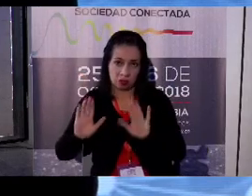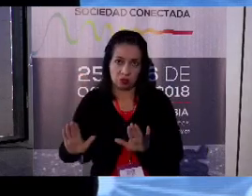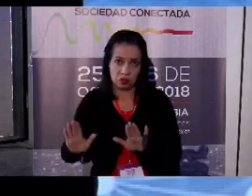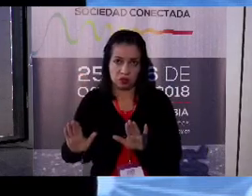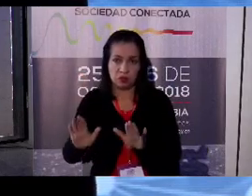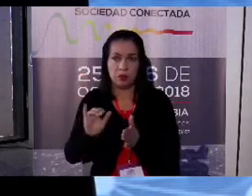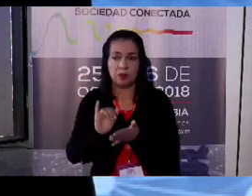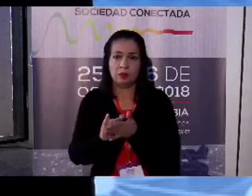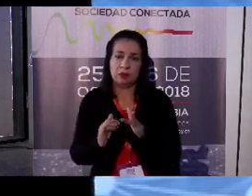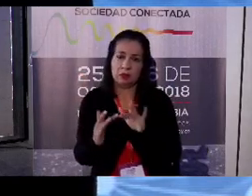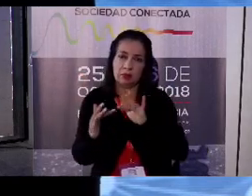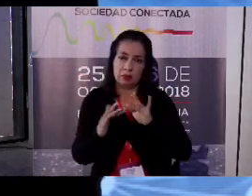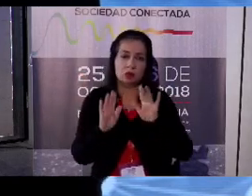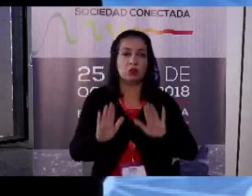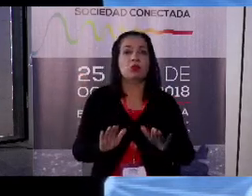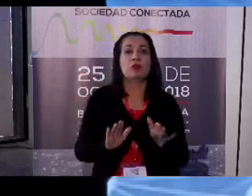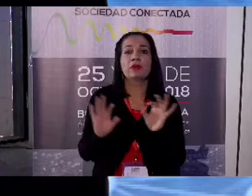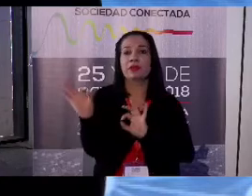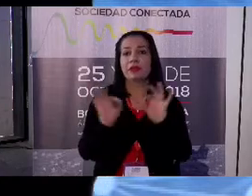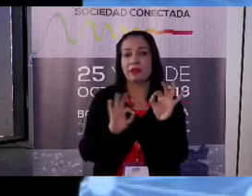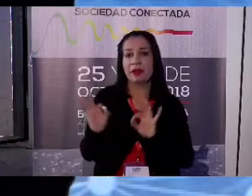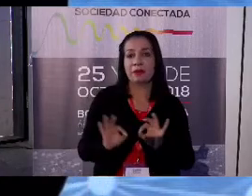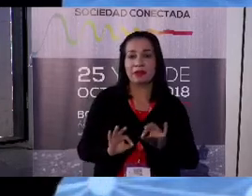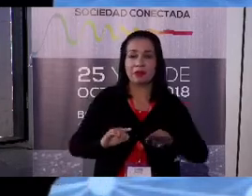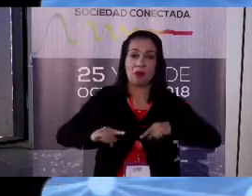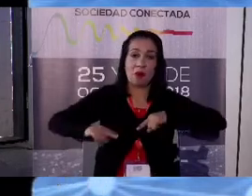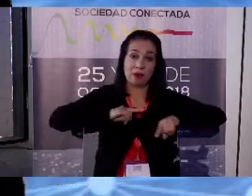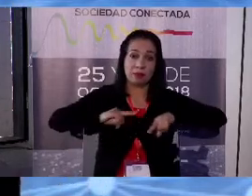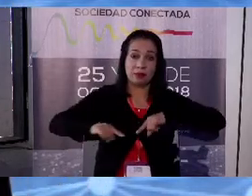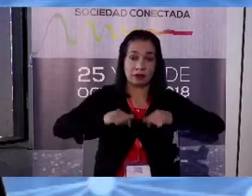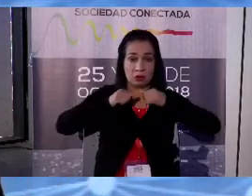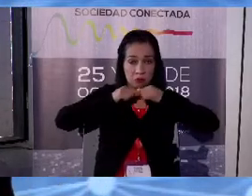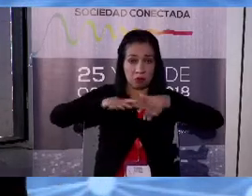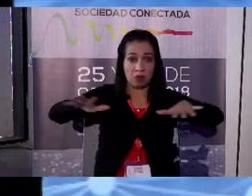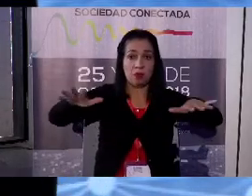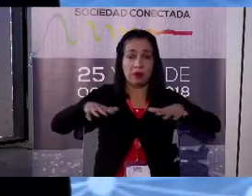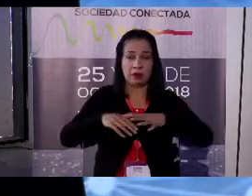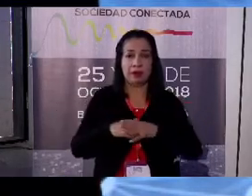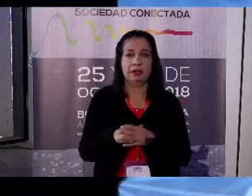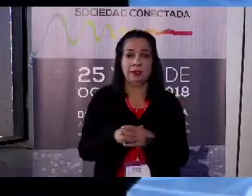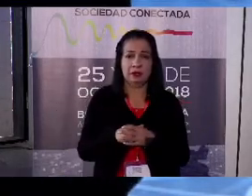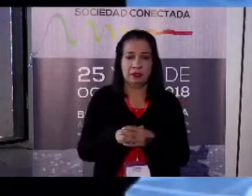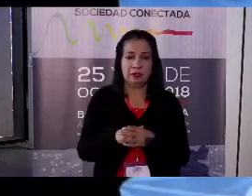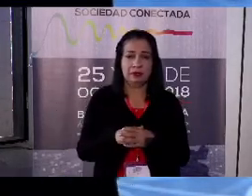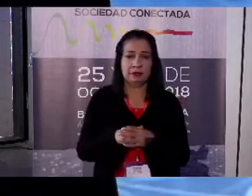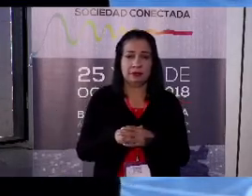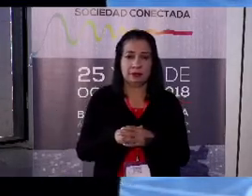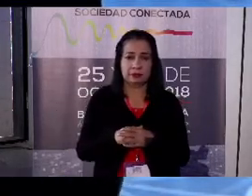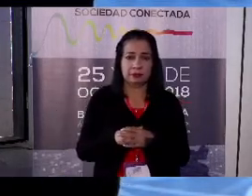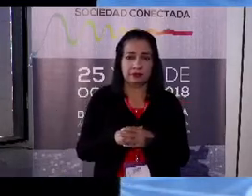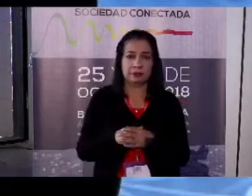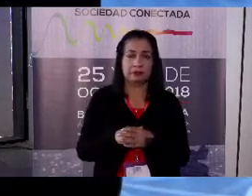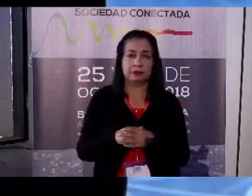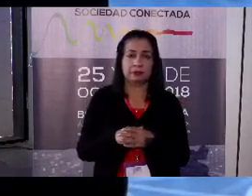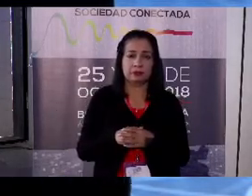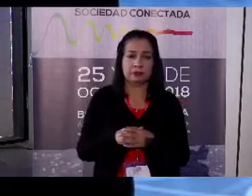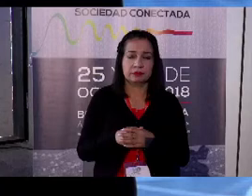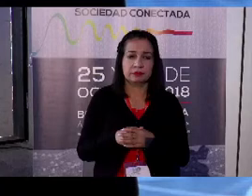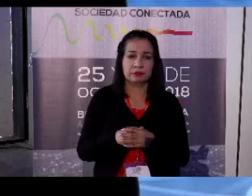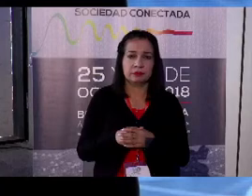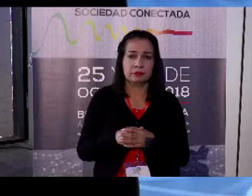esos todos los trámites de la Administración pública Sí y hay